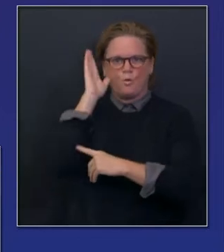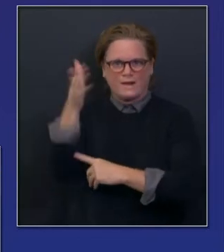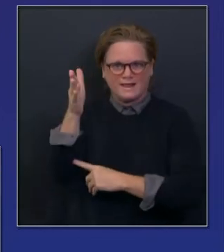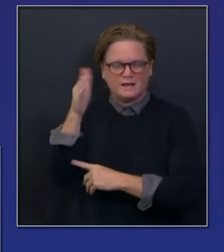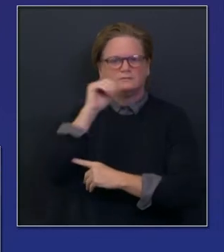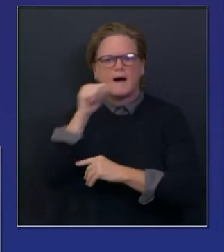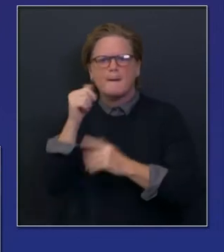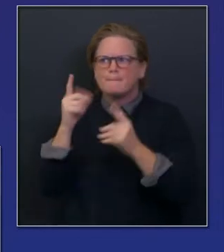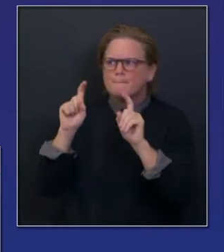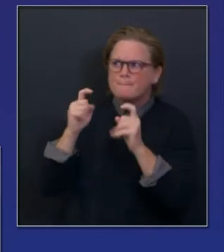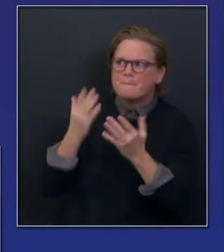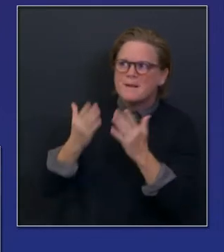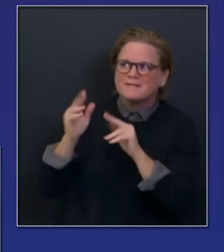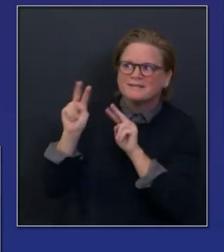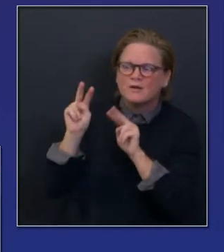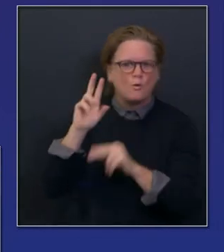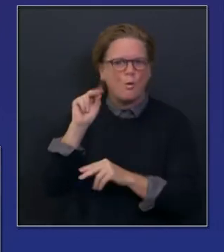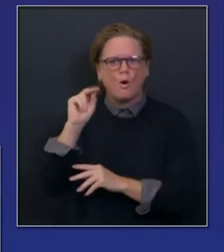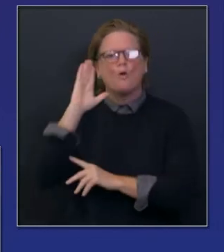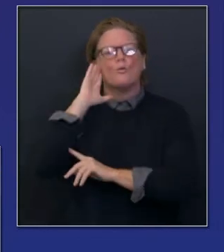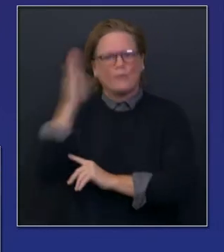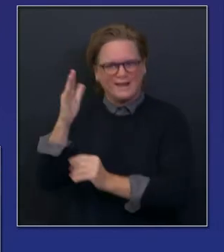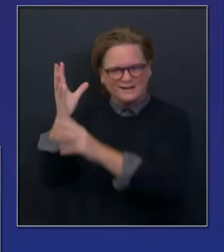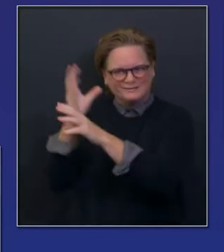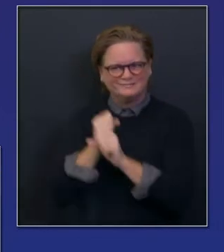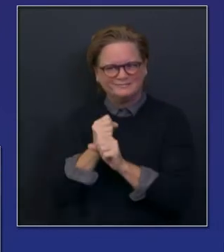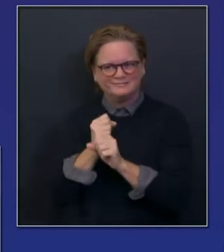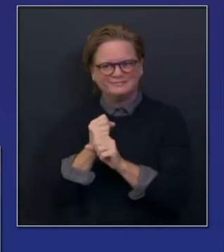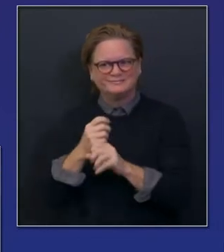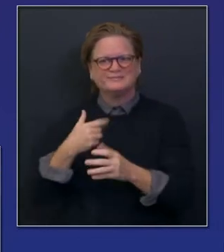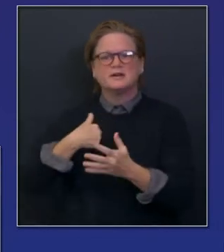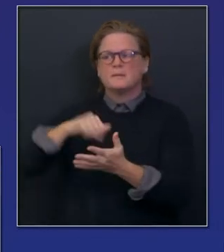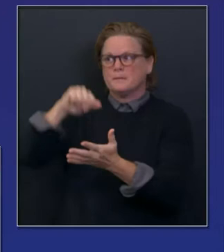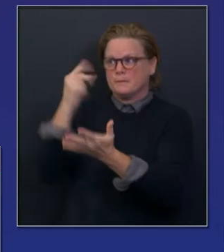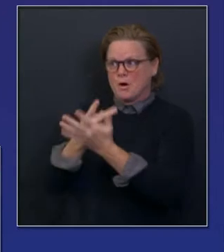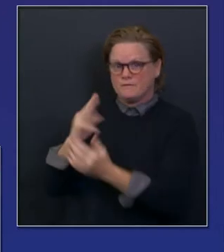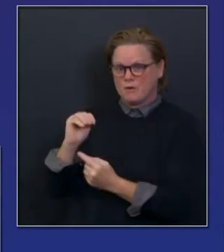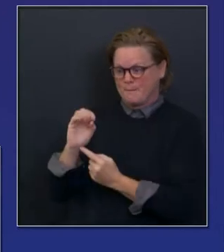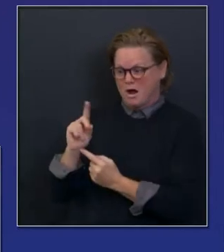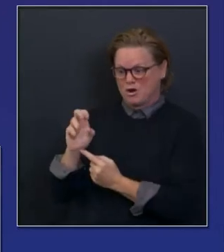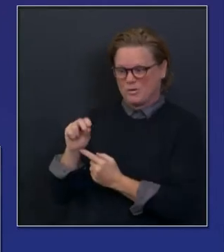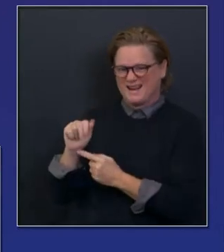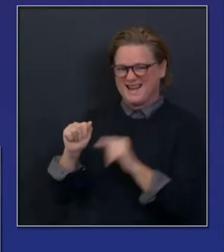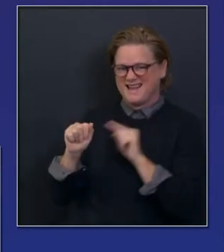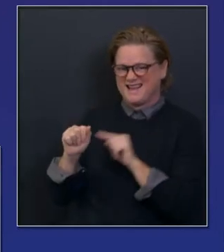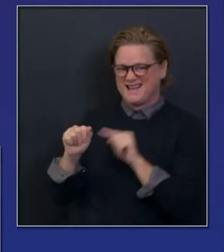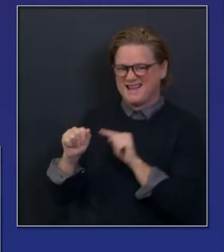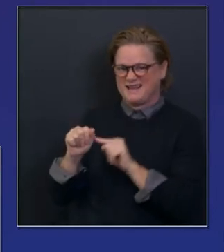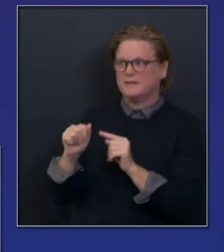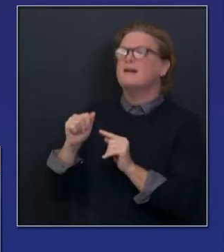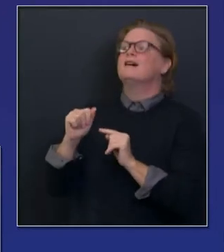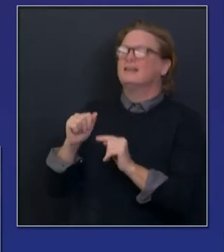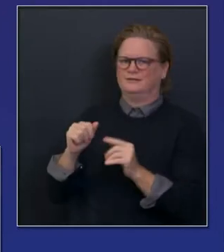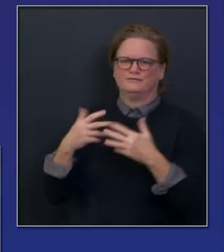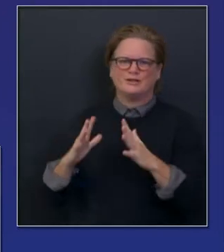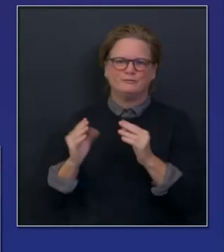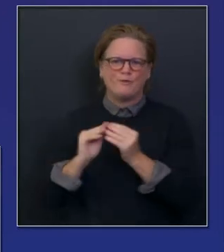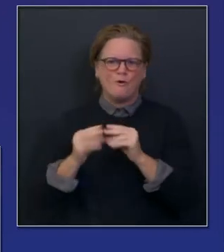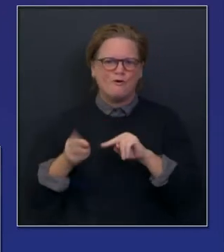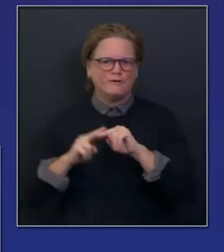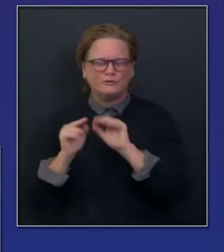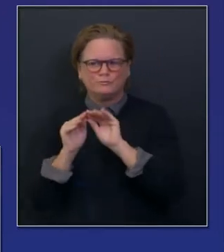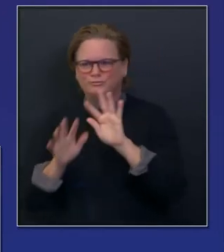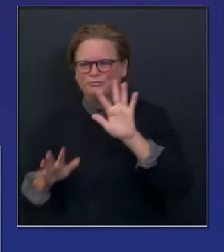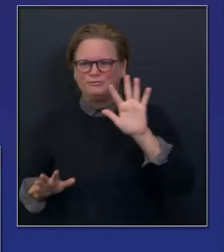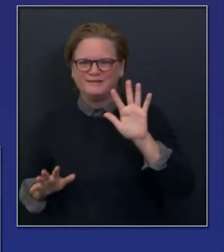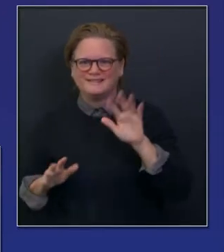una vez más Moderna, que reciba su aprobación oficial. ¿Qué podría suceder tan pronto como la semana próxima, con las